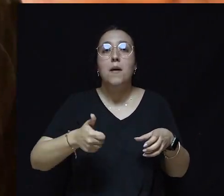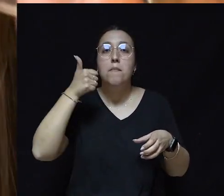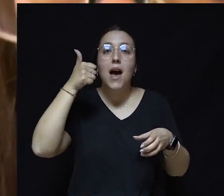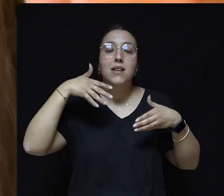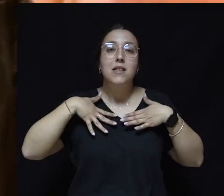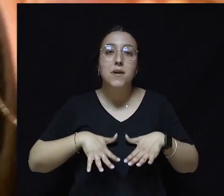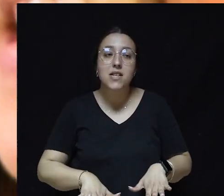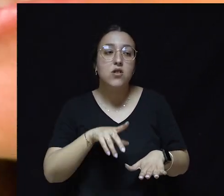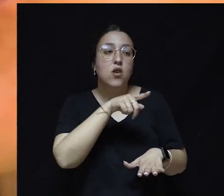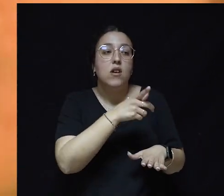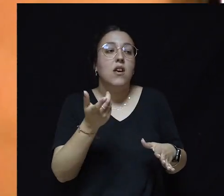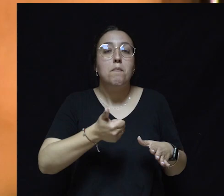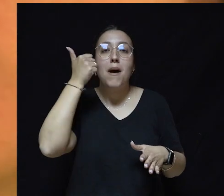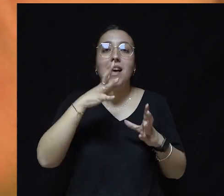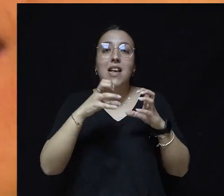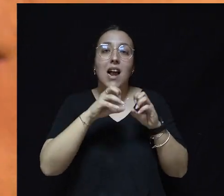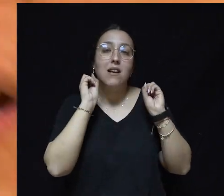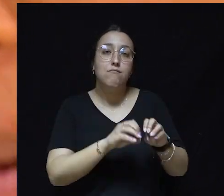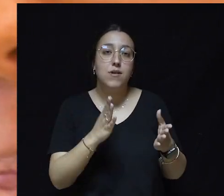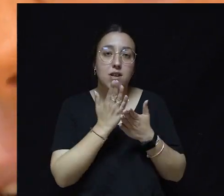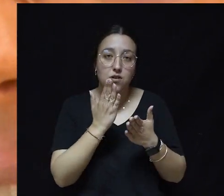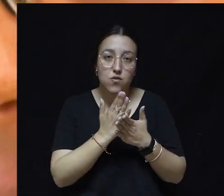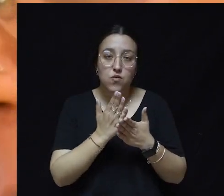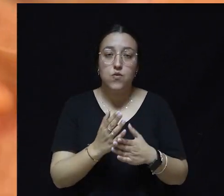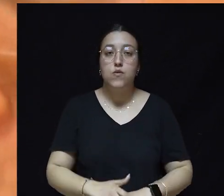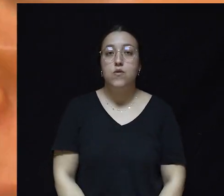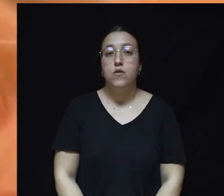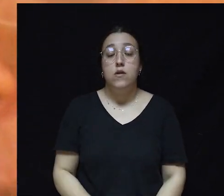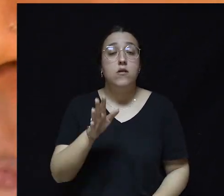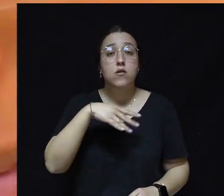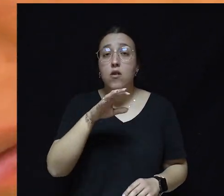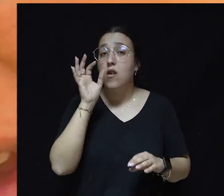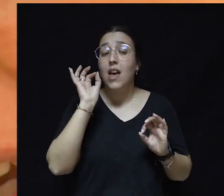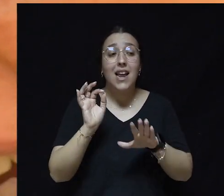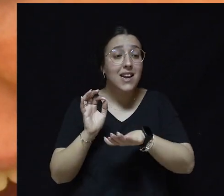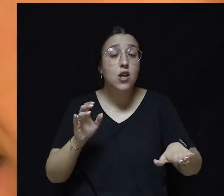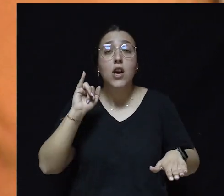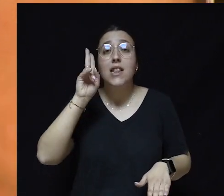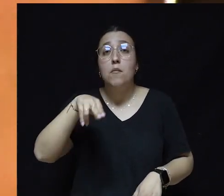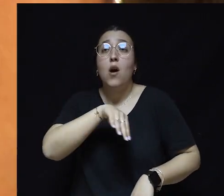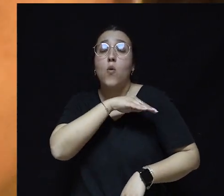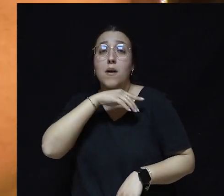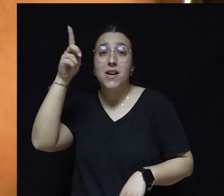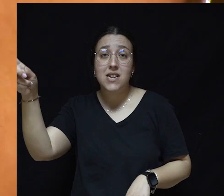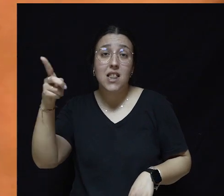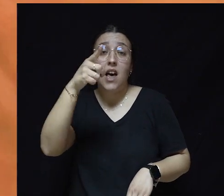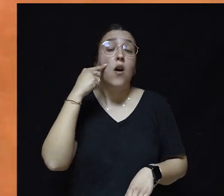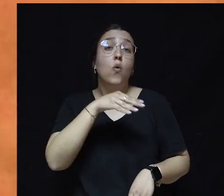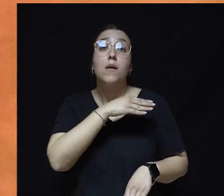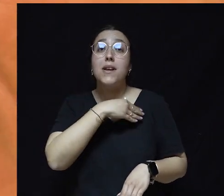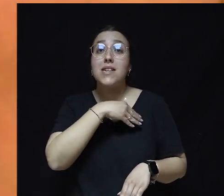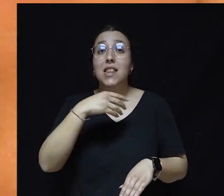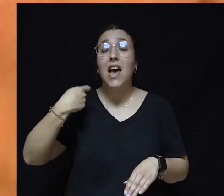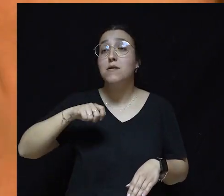que distorsiona, que es disruptivo, ¿no? Sino que sería pues positivo. Lo mismo en la universidad, sabemos